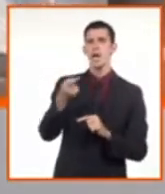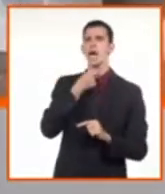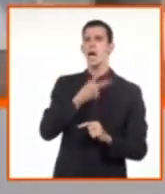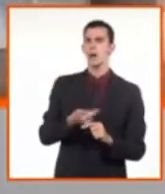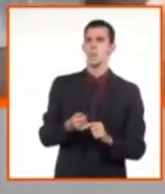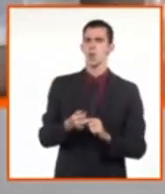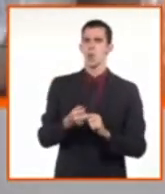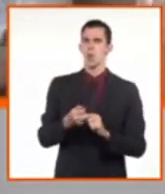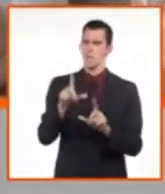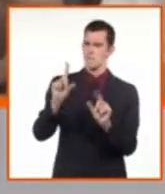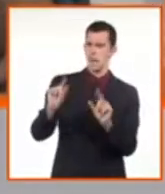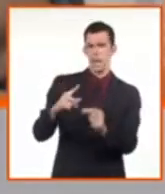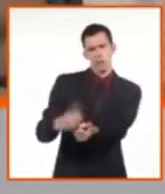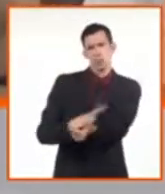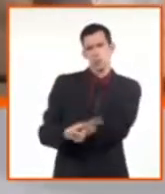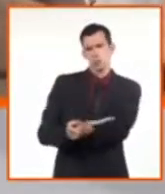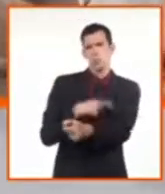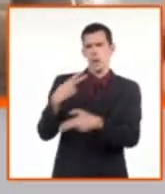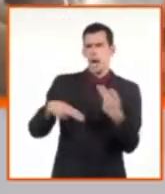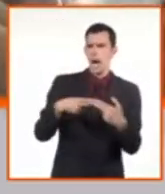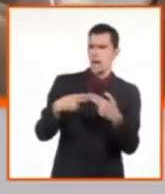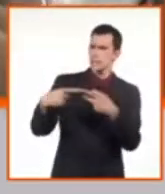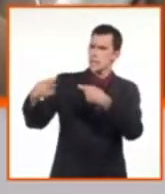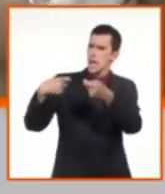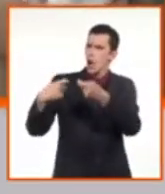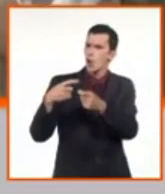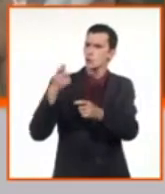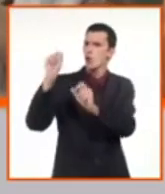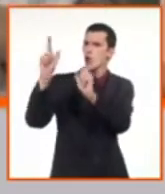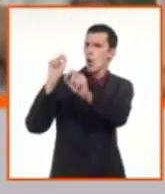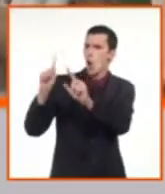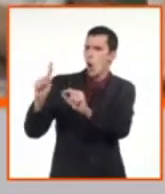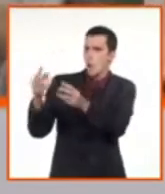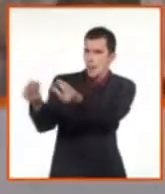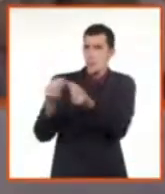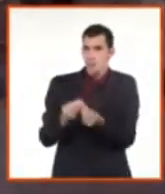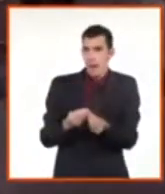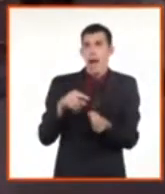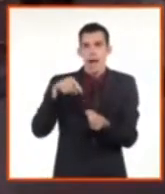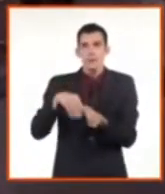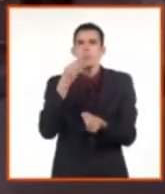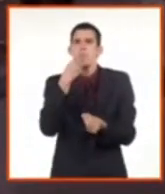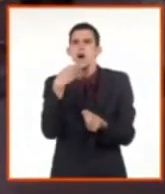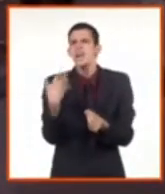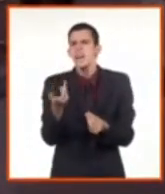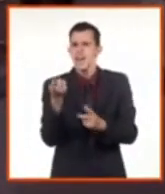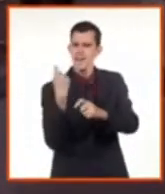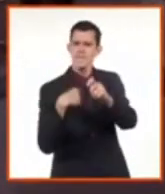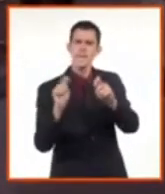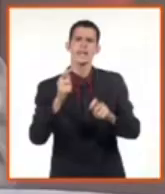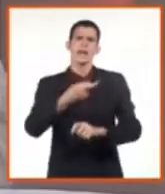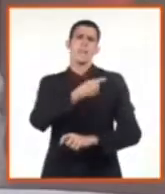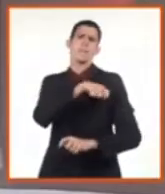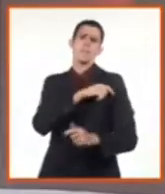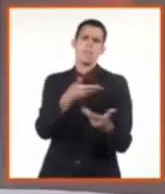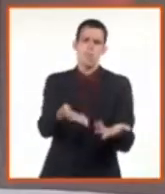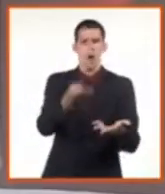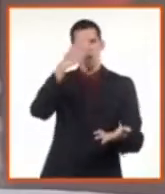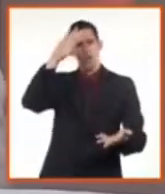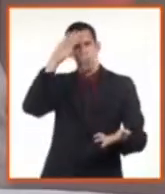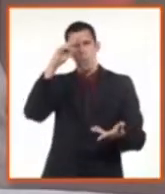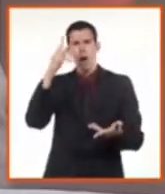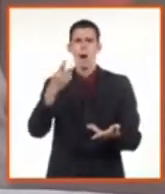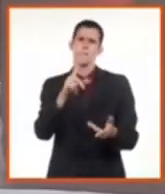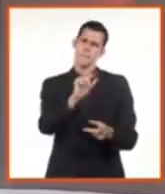y a comercializarlo justamente a la población en pesos cubanos y la otra medida que también